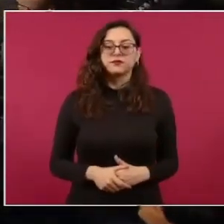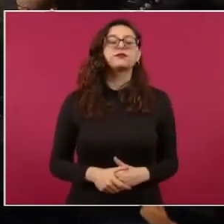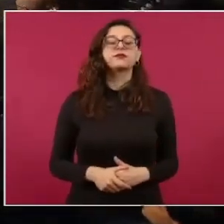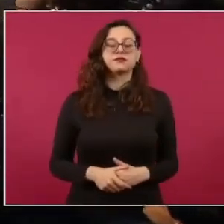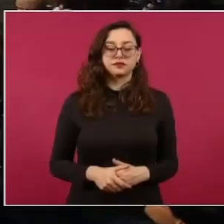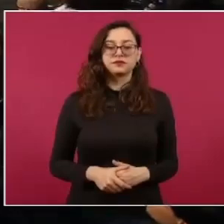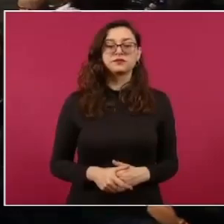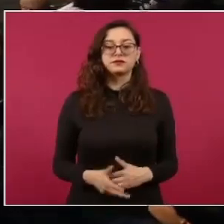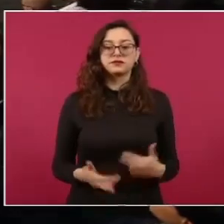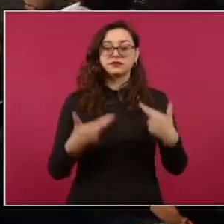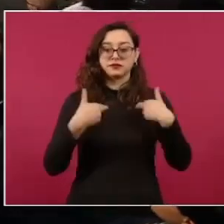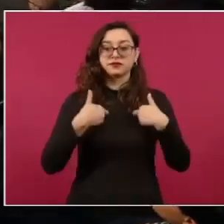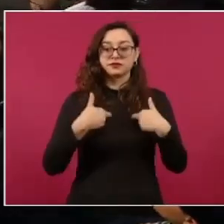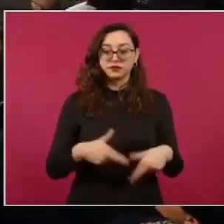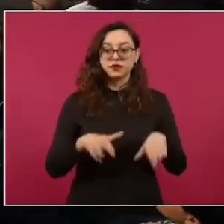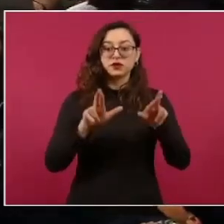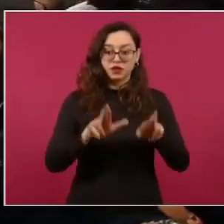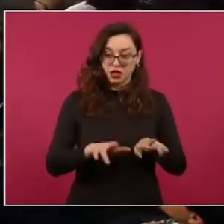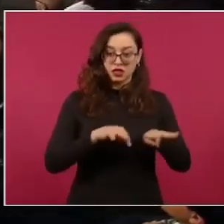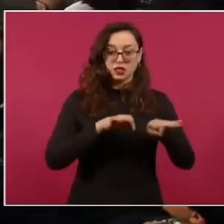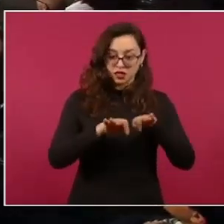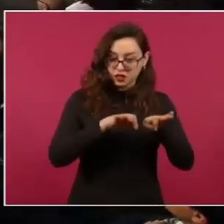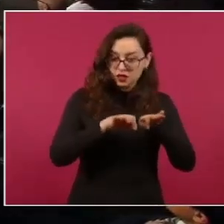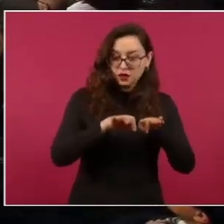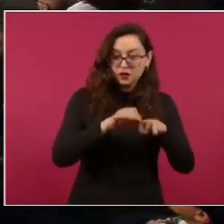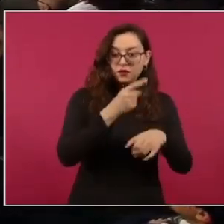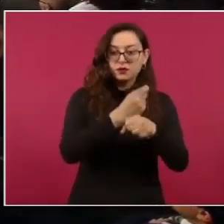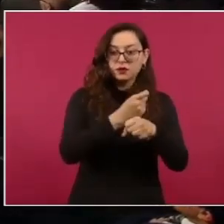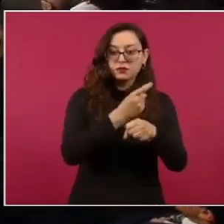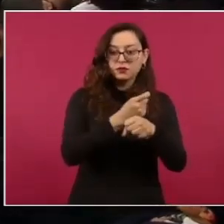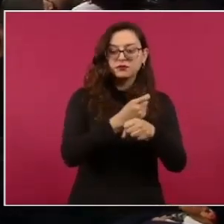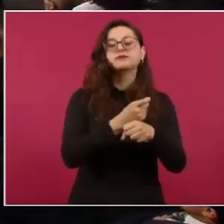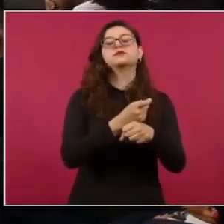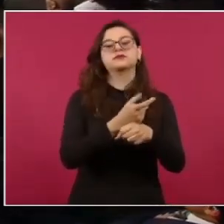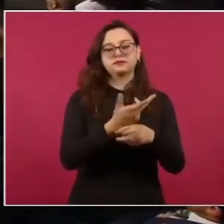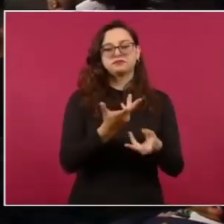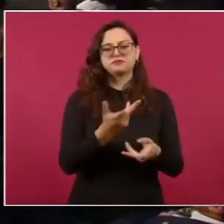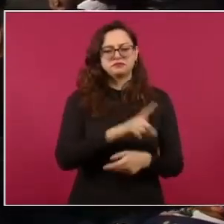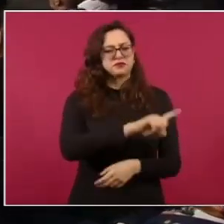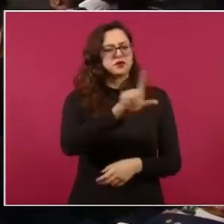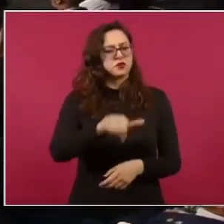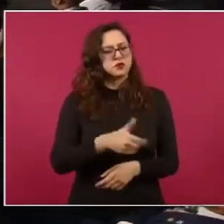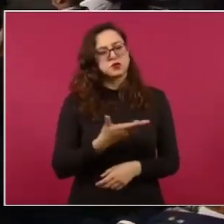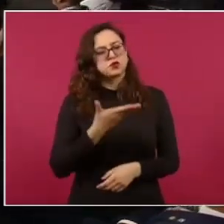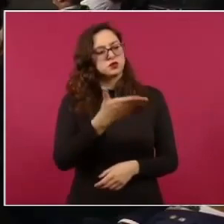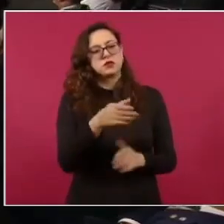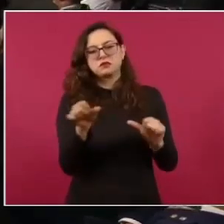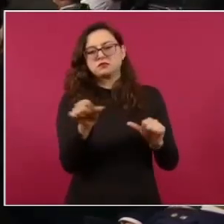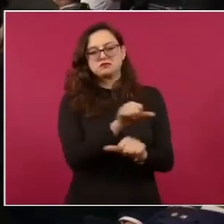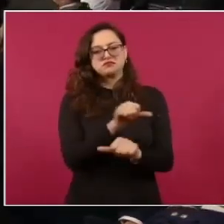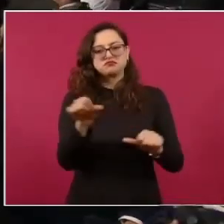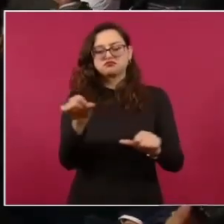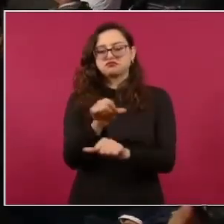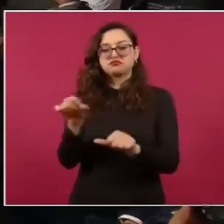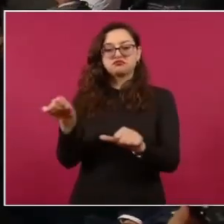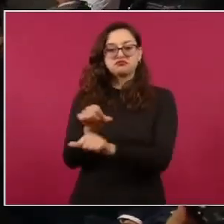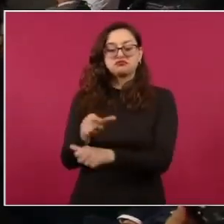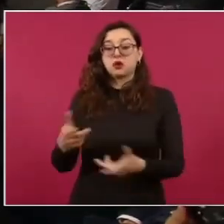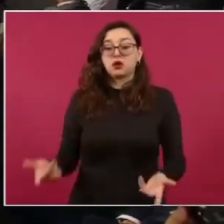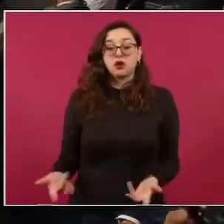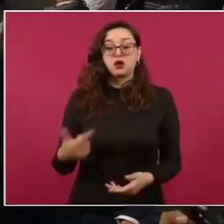El representante de los trabajadores, adelante. Y ya ustedes se dan la palabra porque aquí no hay maestro de